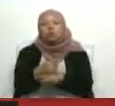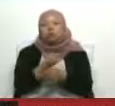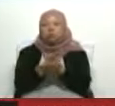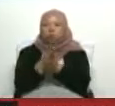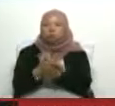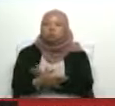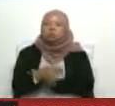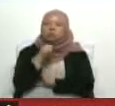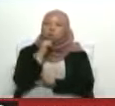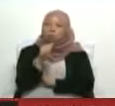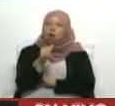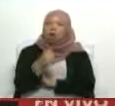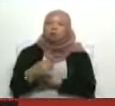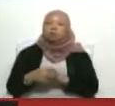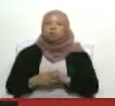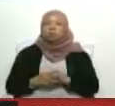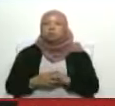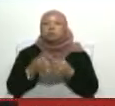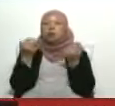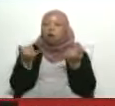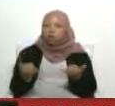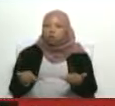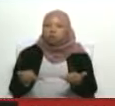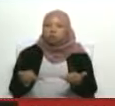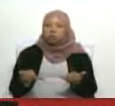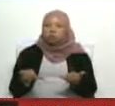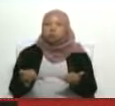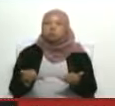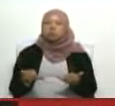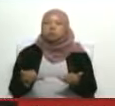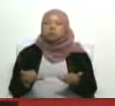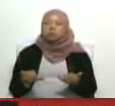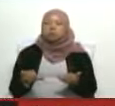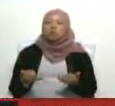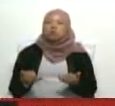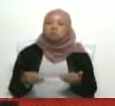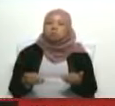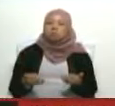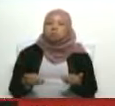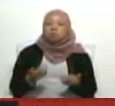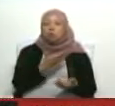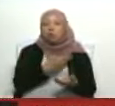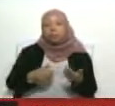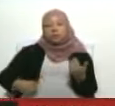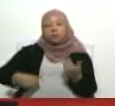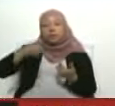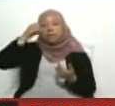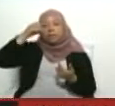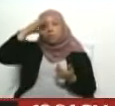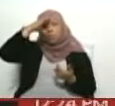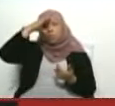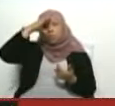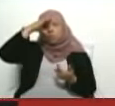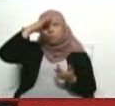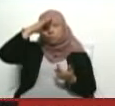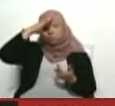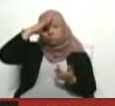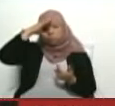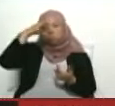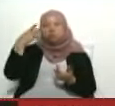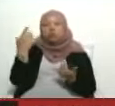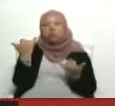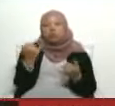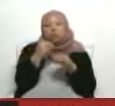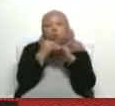totalmente abierto. Ahora, durante la presidencia de Petro, lo han hecho obviamente de